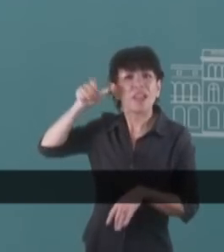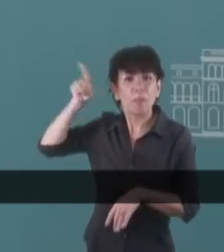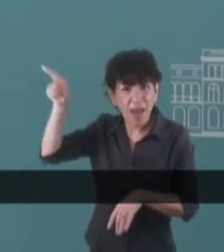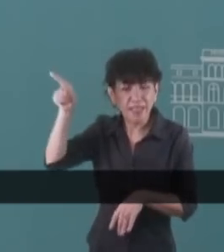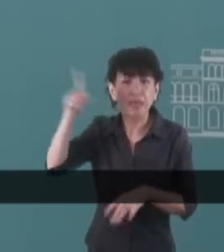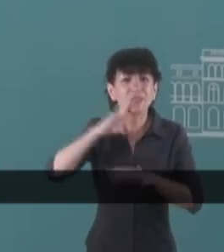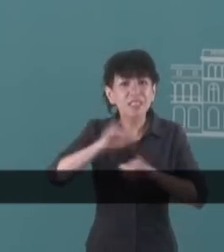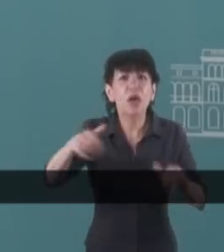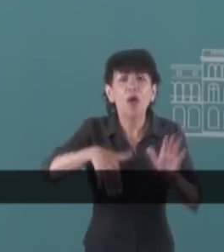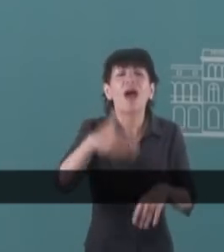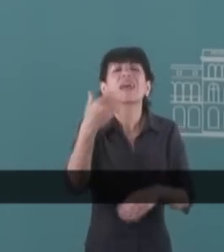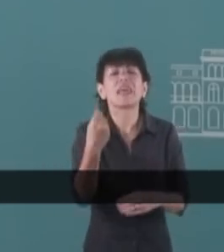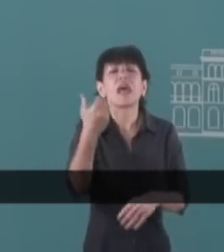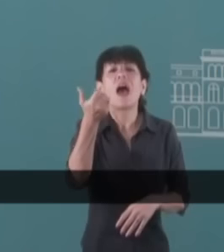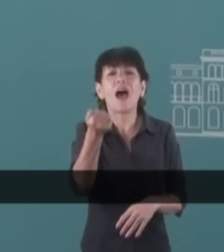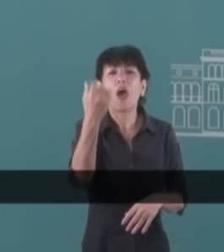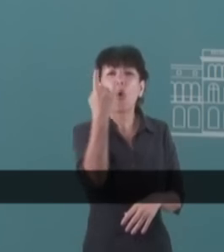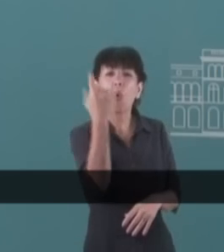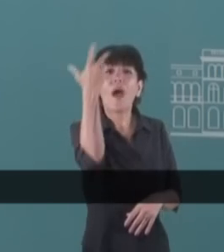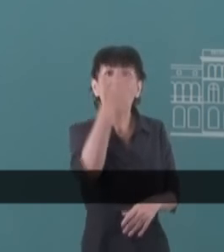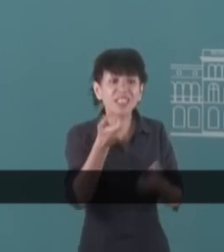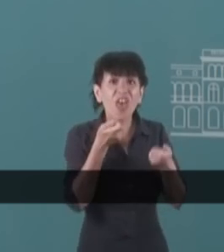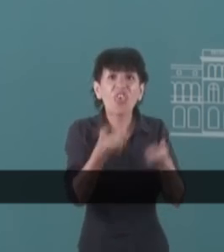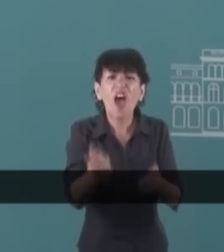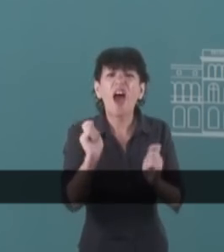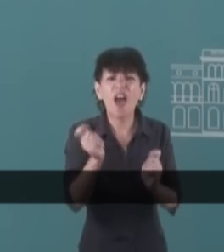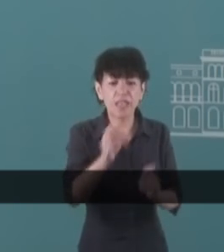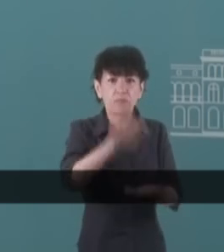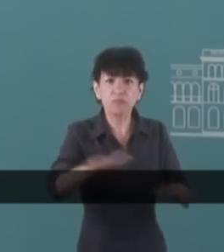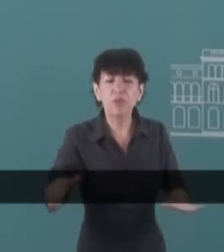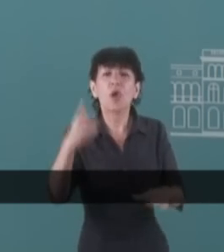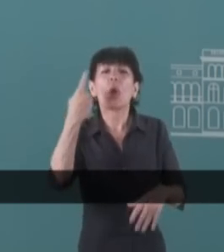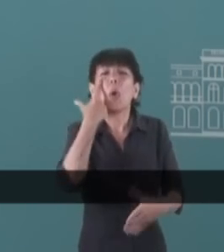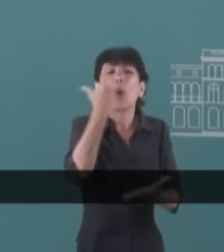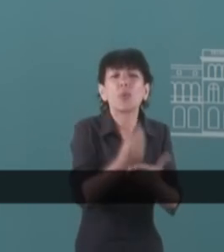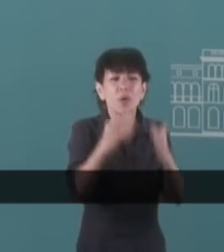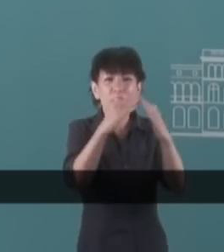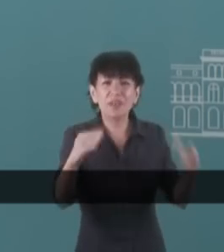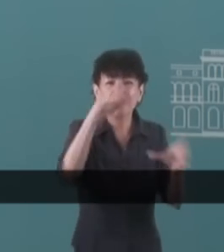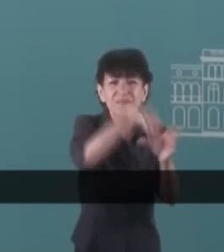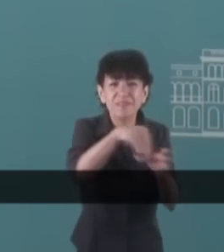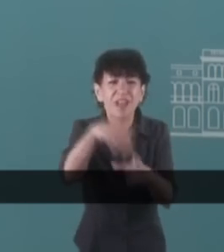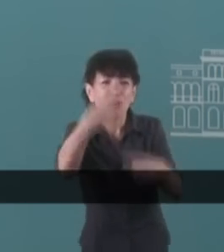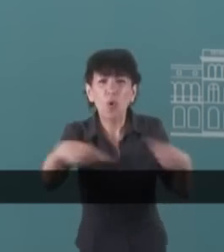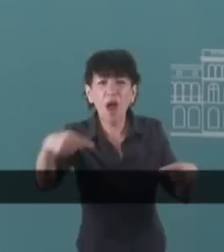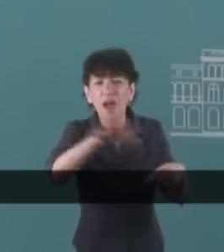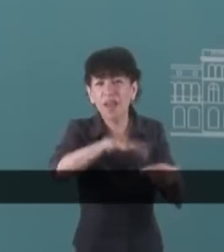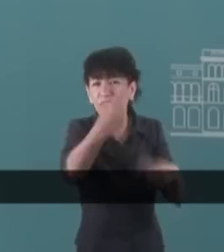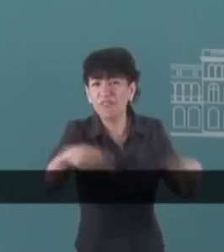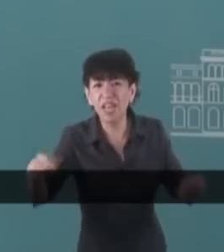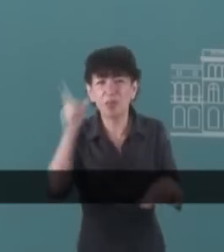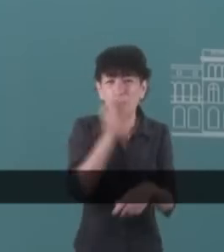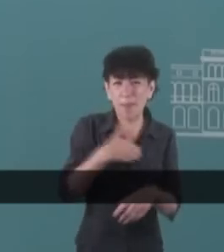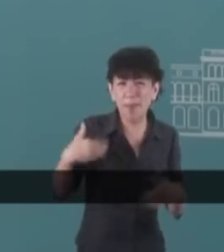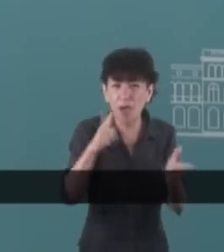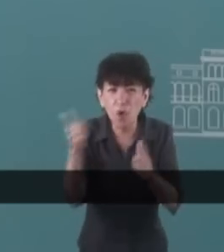a entregar la AUH a aquellos niños y niñas que estén en hogares protegidos o en familias de acogidas para que tengan el mismo beneficio que los